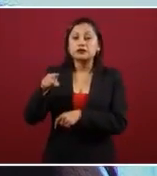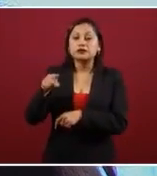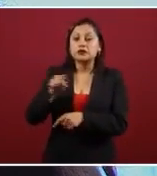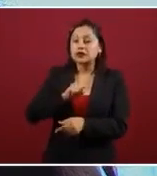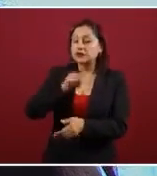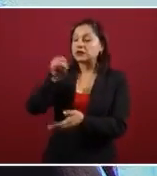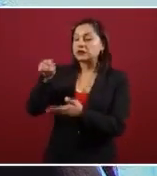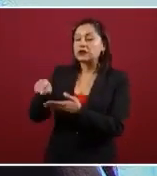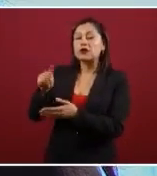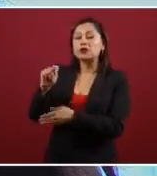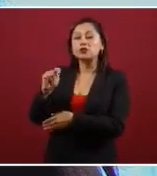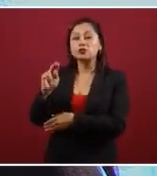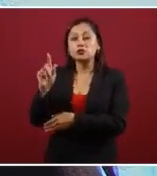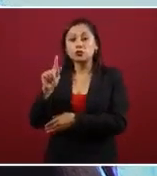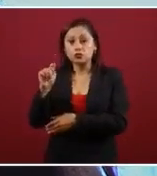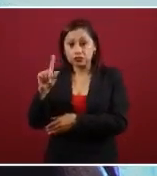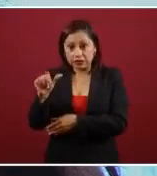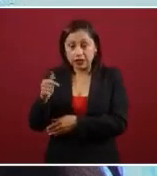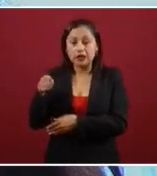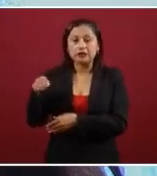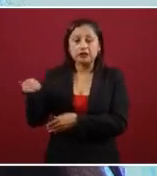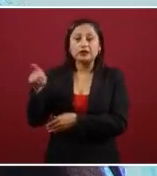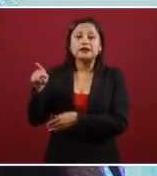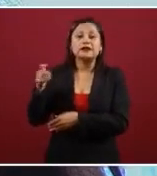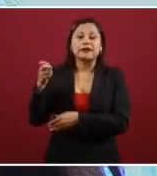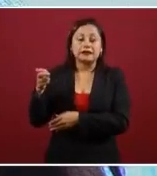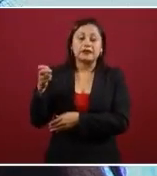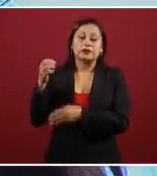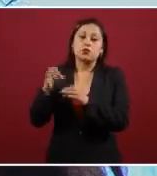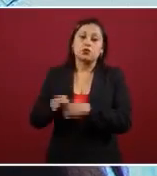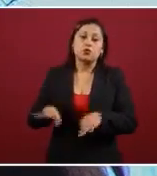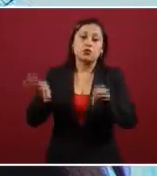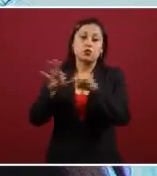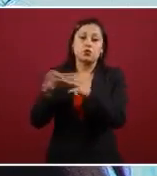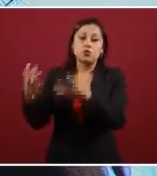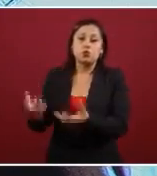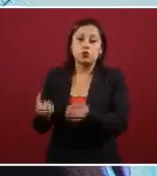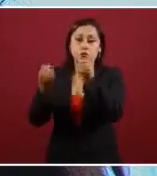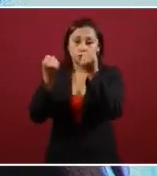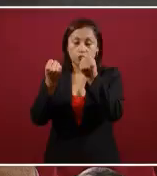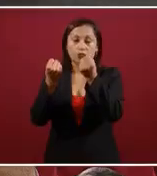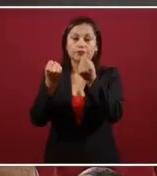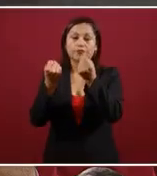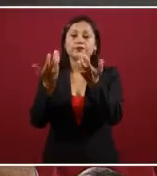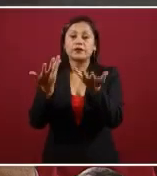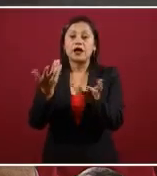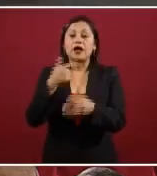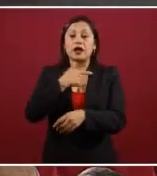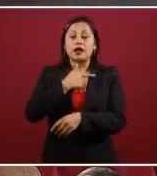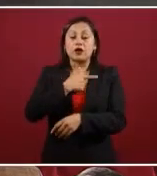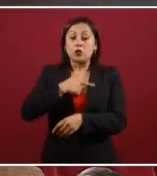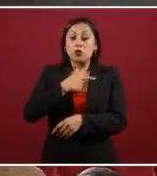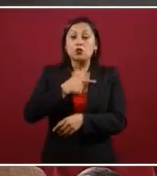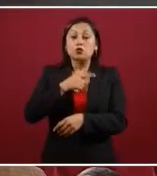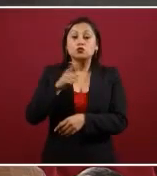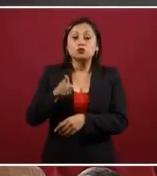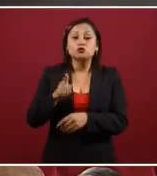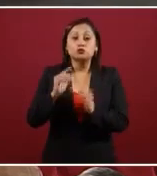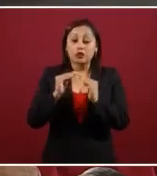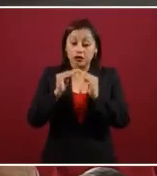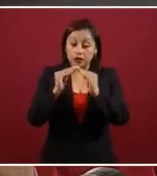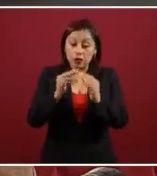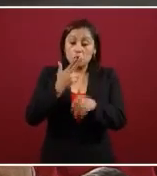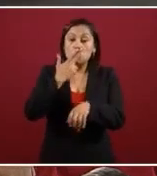Tuxtlas. Se vuelve prioritario e importante. Lo que nos da gusto es que en los viveros comunitarios lo que la gente está